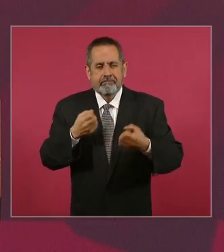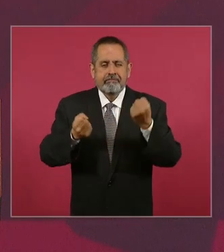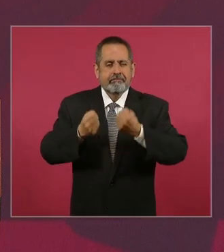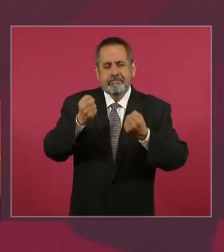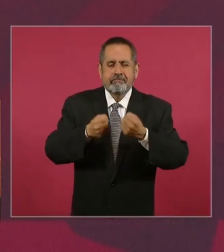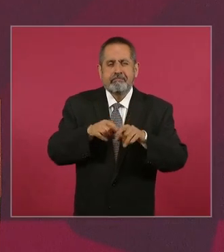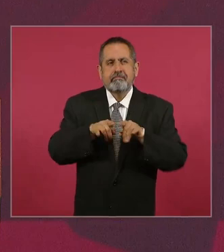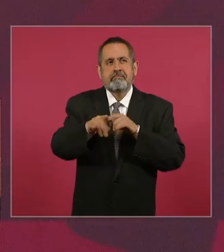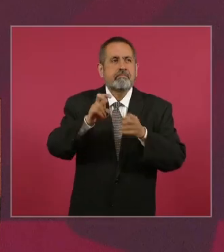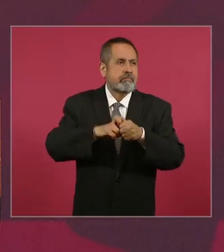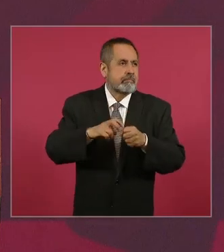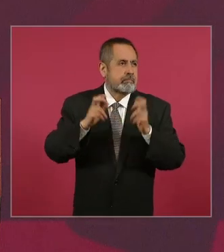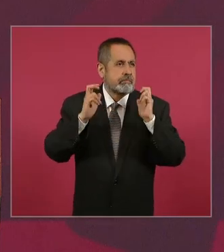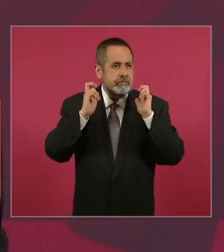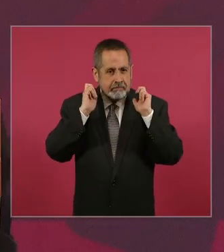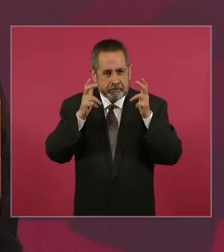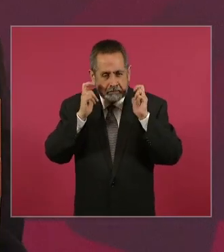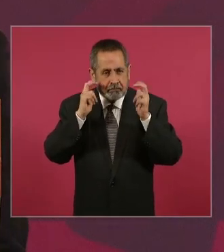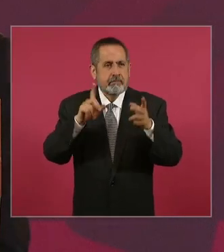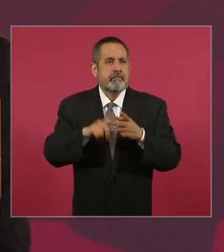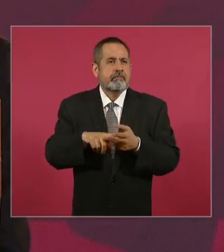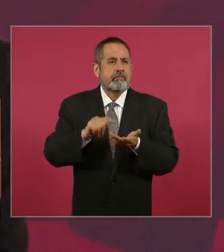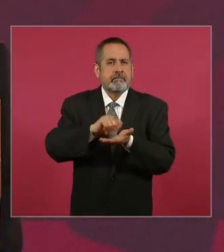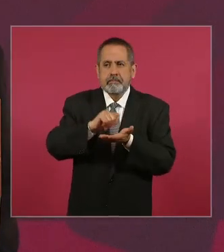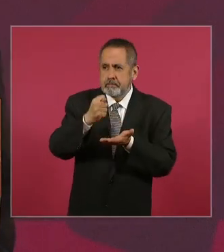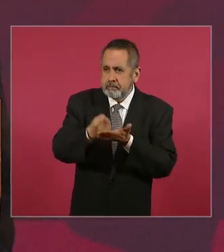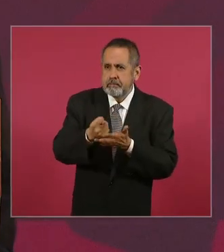en Chiapas, me tocó en Tamaulipas,